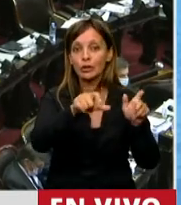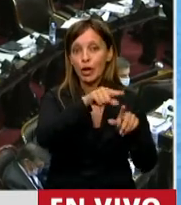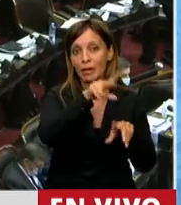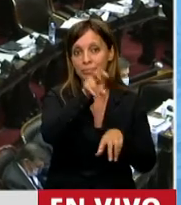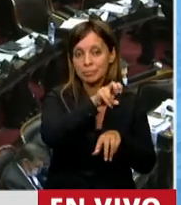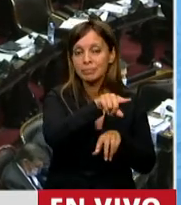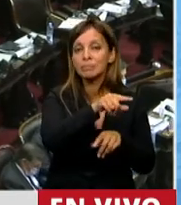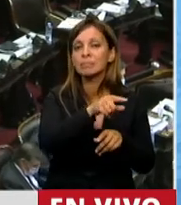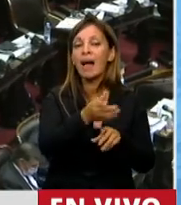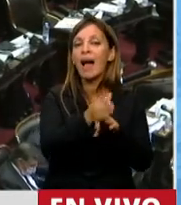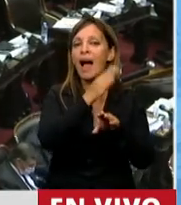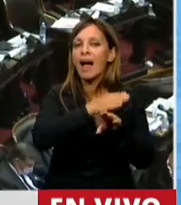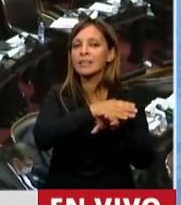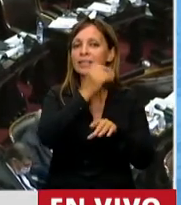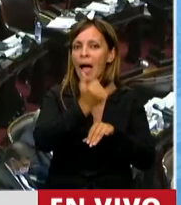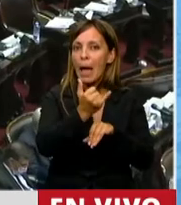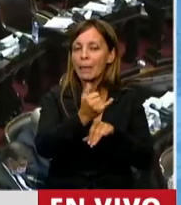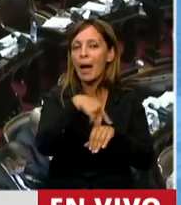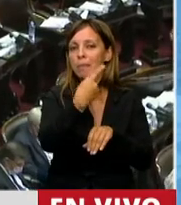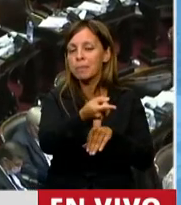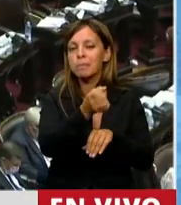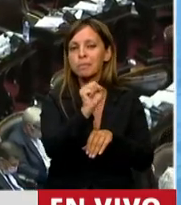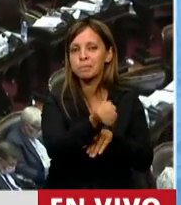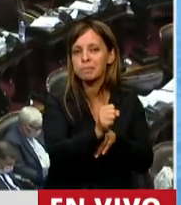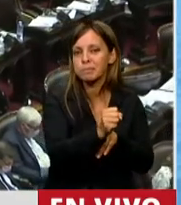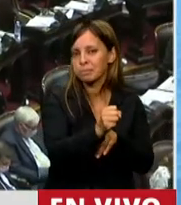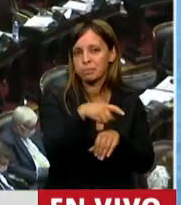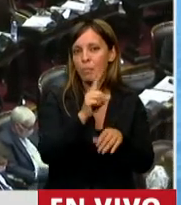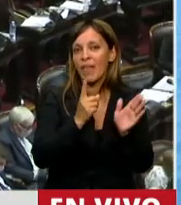previamente habían recibido beneficios económicos dispuestos